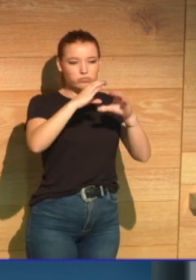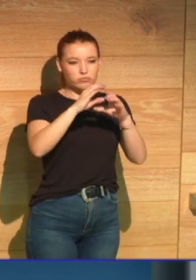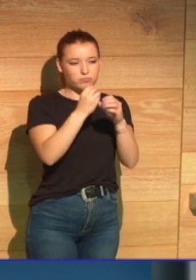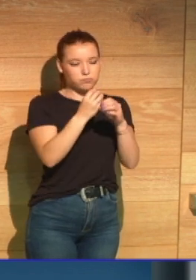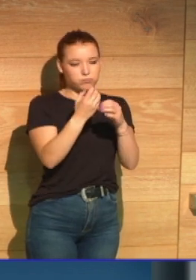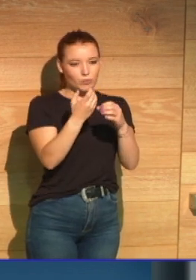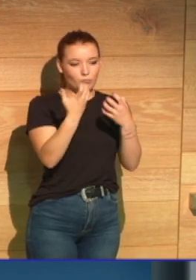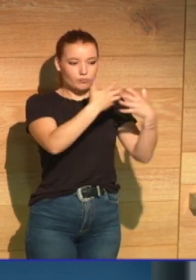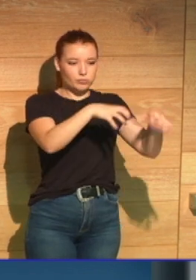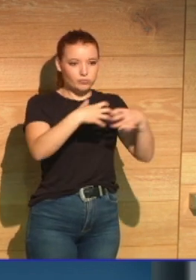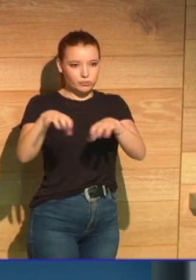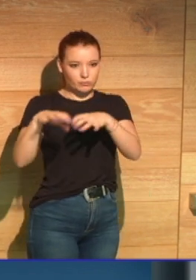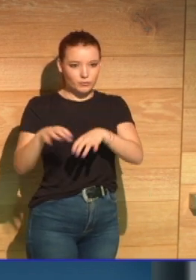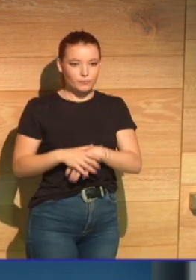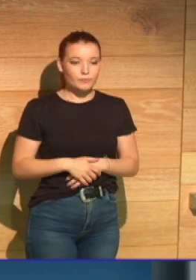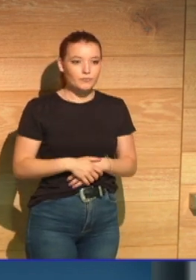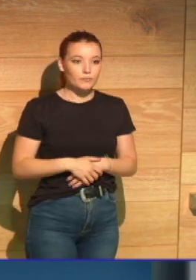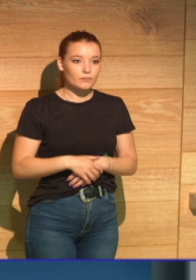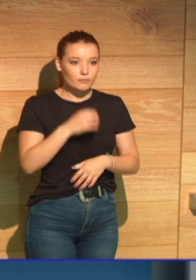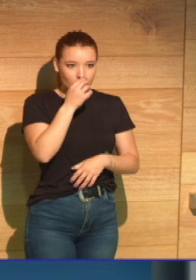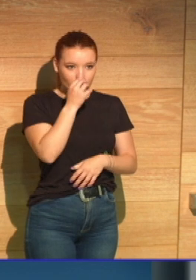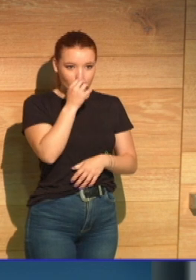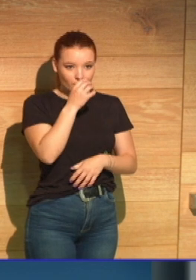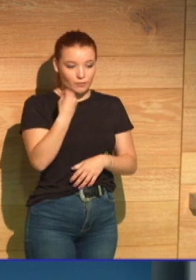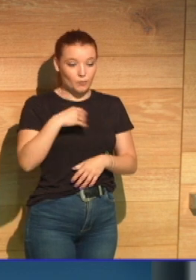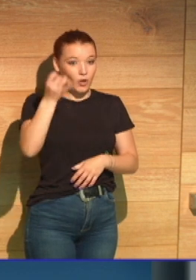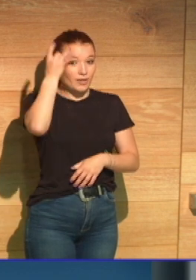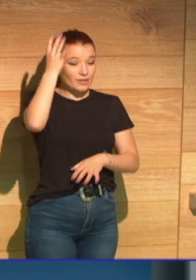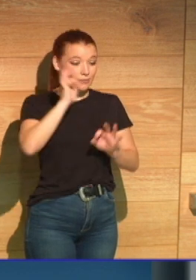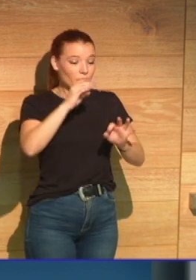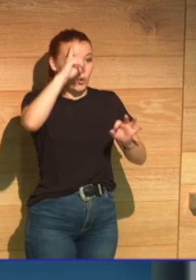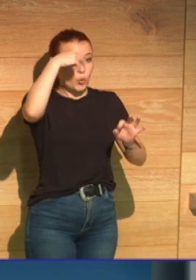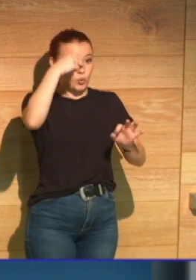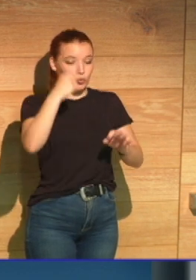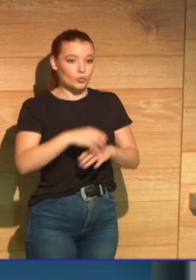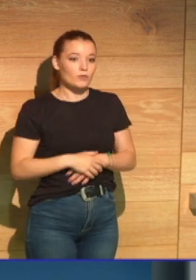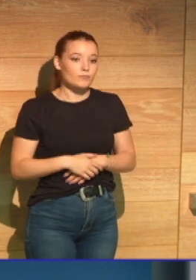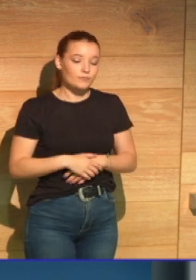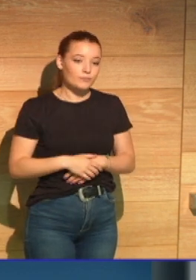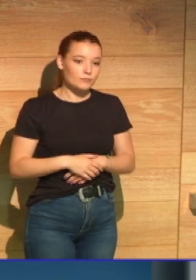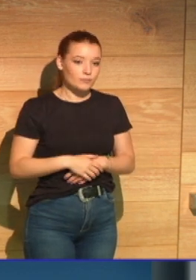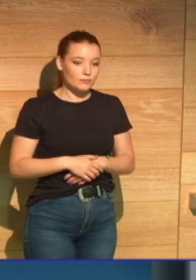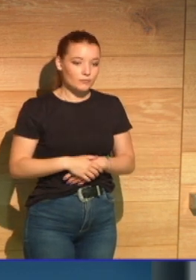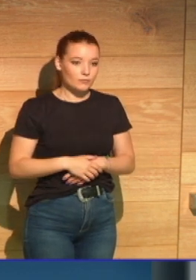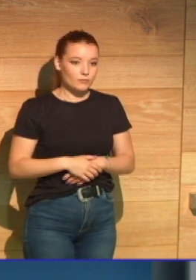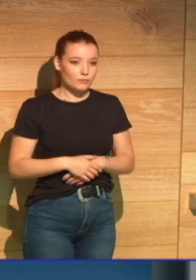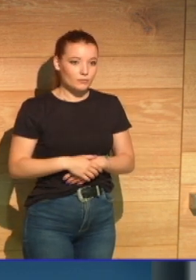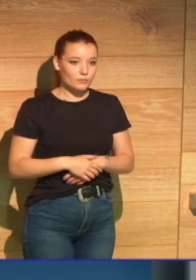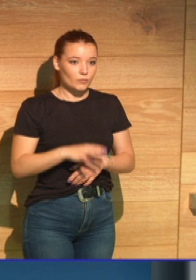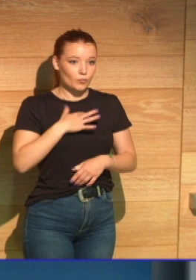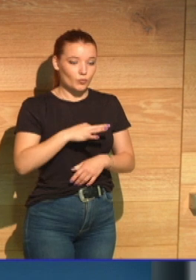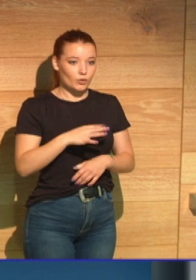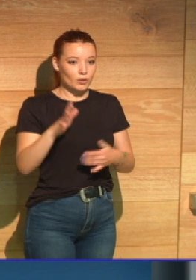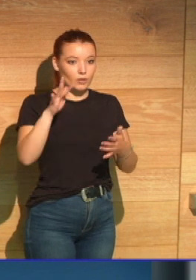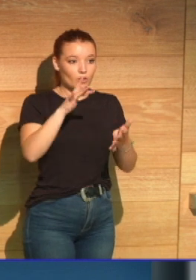una investigación del MIT de muchísimos años y la idea misma de la cultura transmedia y la cultura mainstream que ha, digamos, tocado